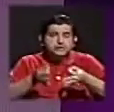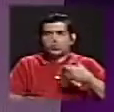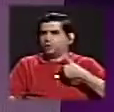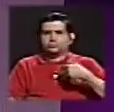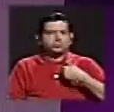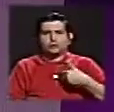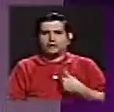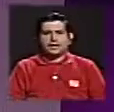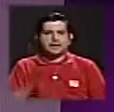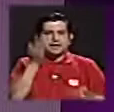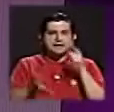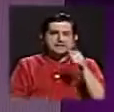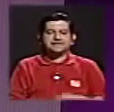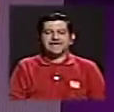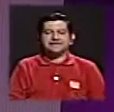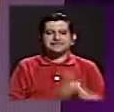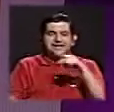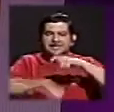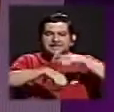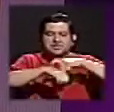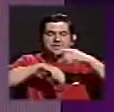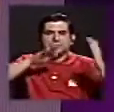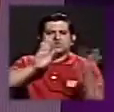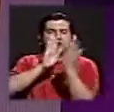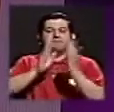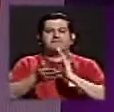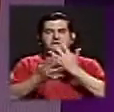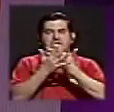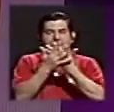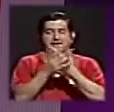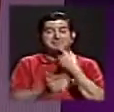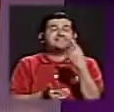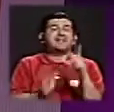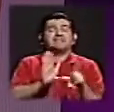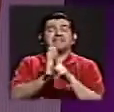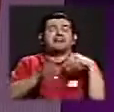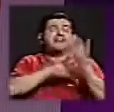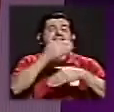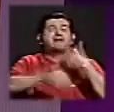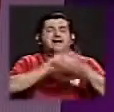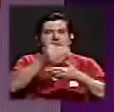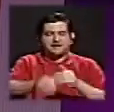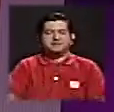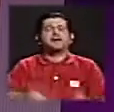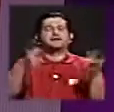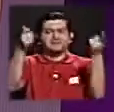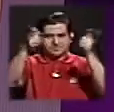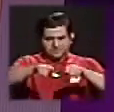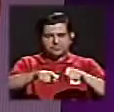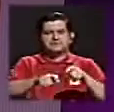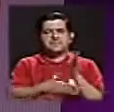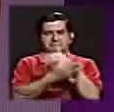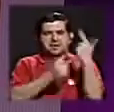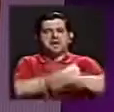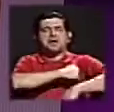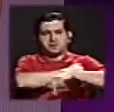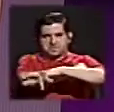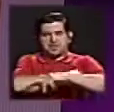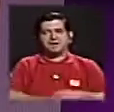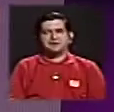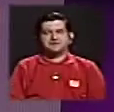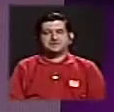que enfrentarse a la cárcel. Cuando se habla de legalizar, que es lo que ha sucedido en algunos